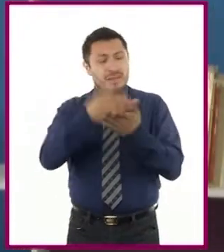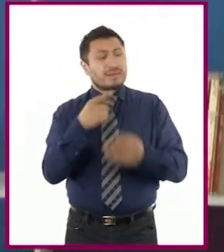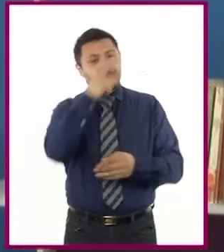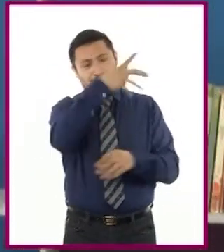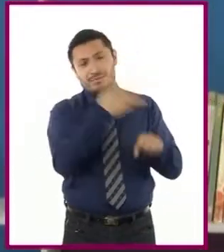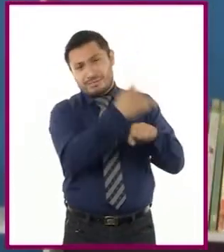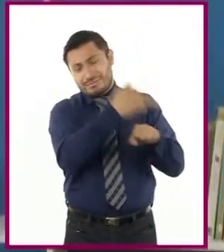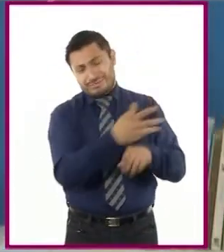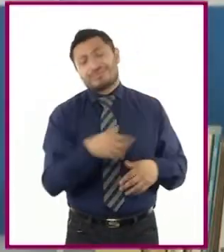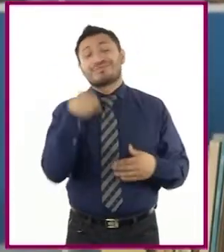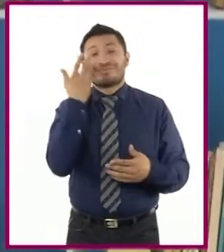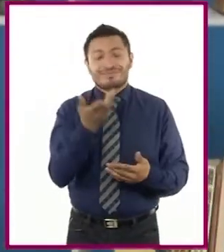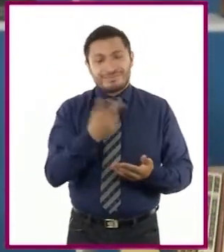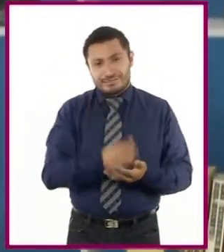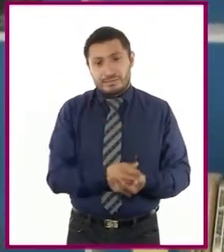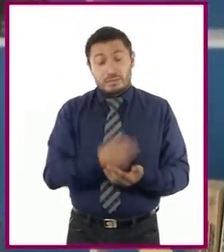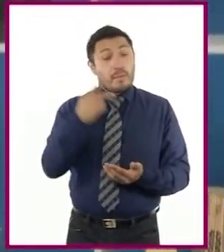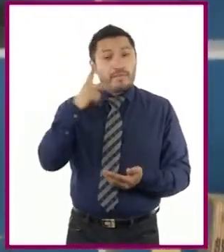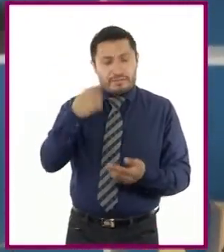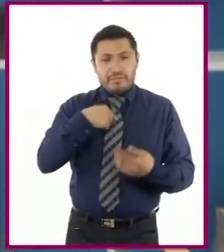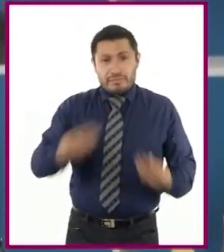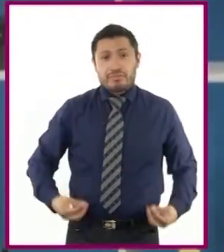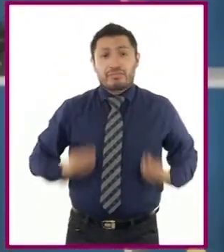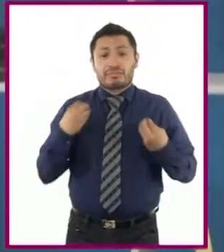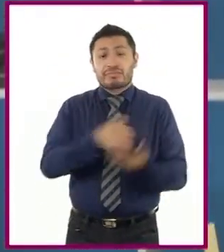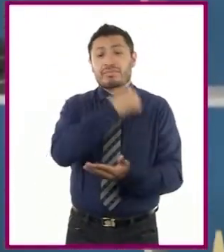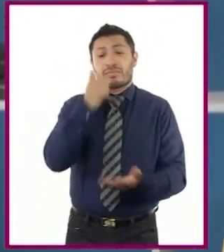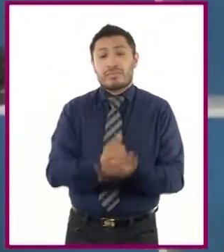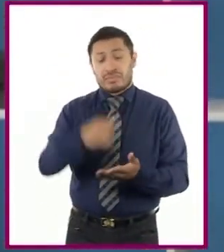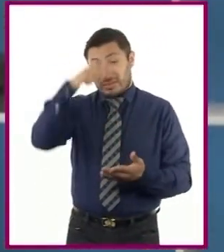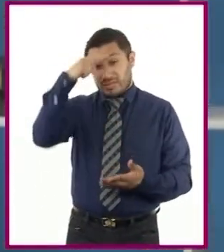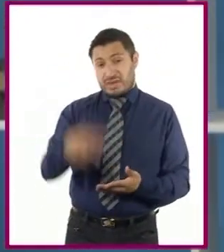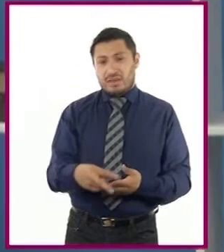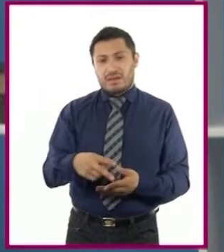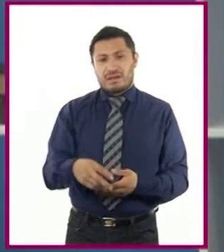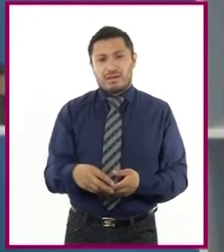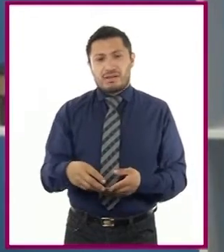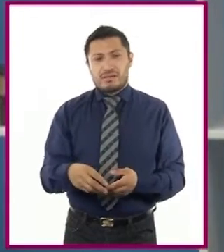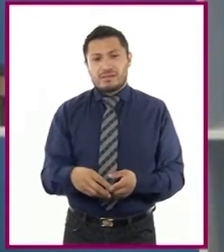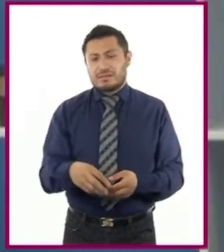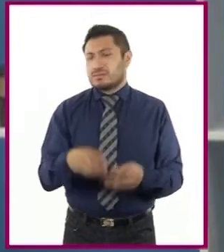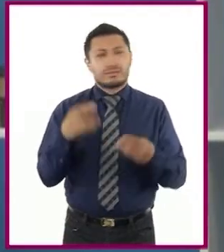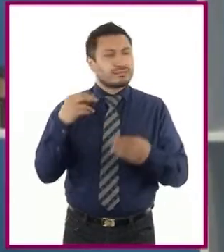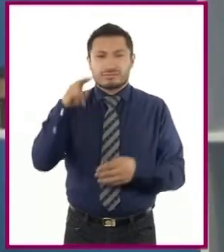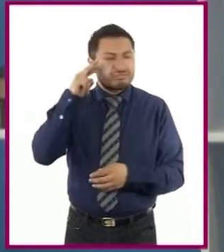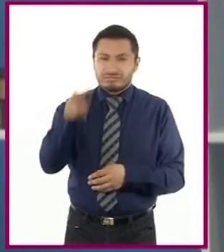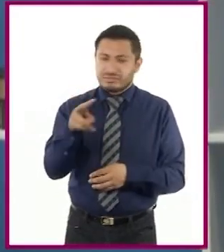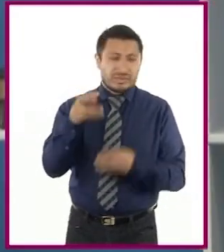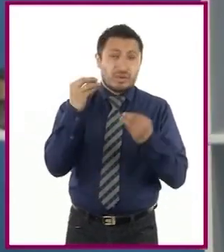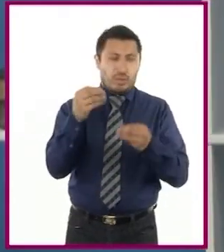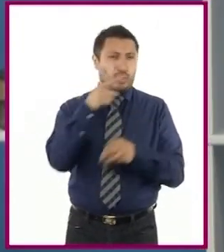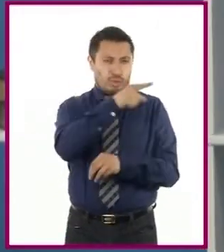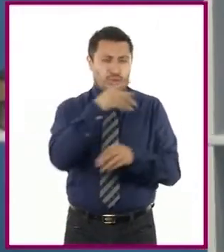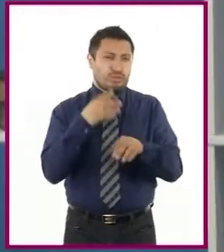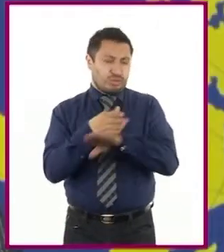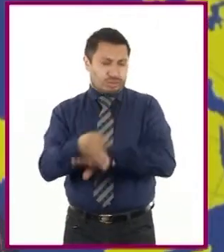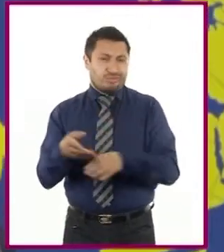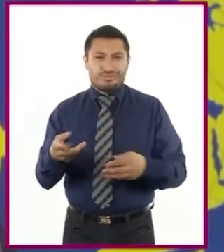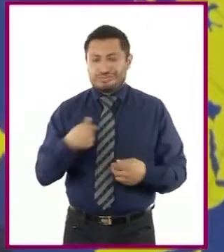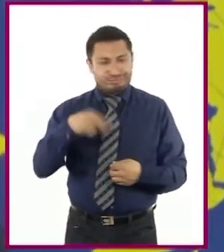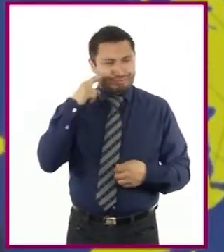Estados Unidos de América. Pero vivo en la Ciudad de México y no veo ese flujo migratorio que ha mencionado,